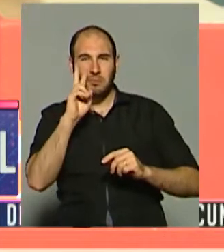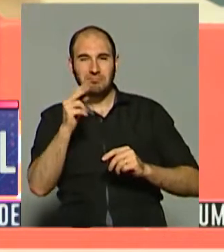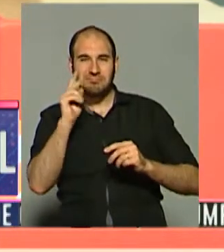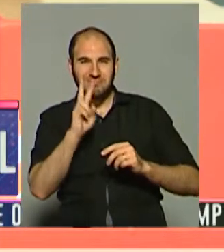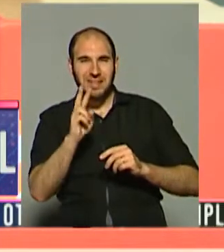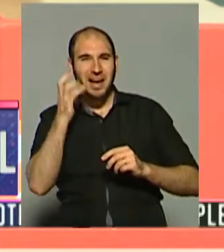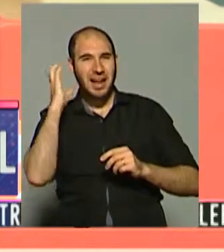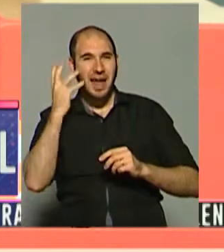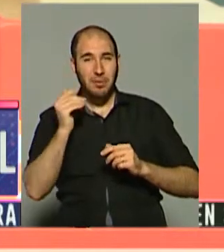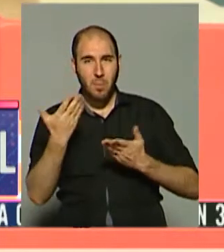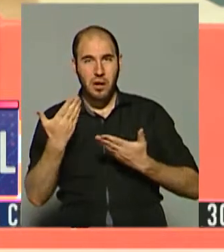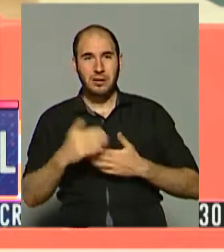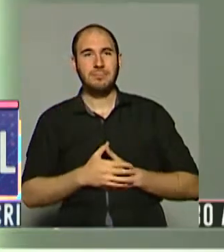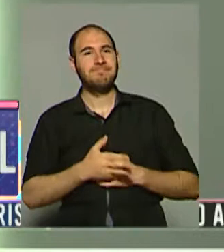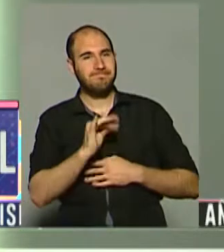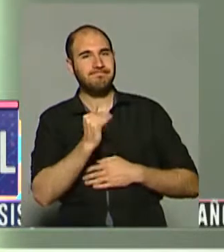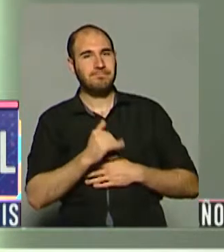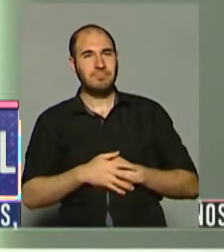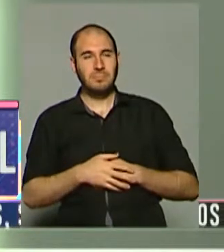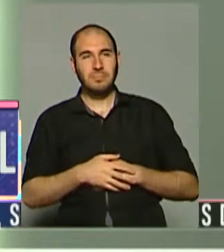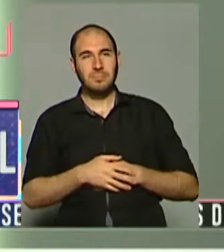disfrutarlo a través de la radio, poder hacerlo. Exacto,